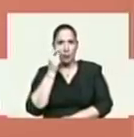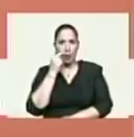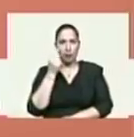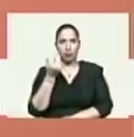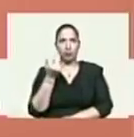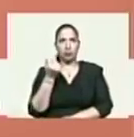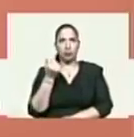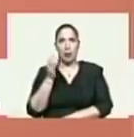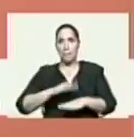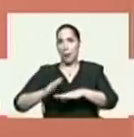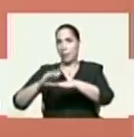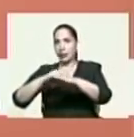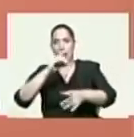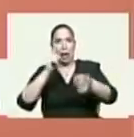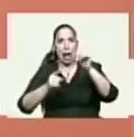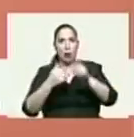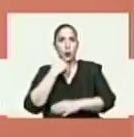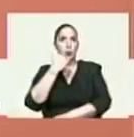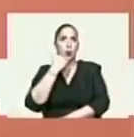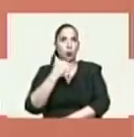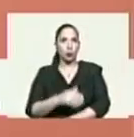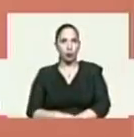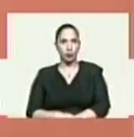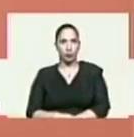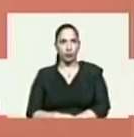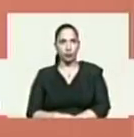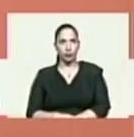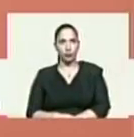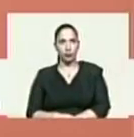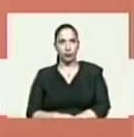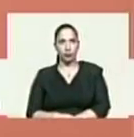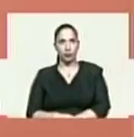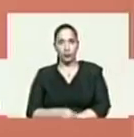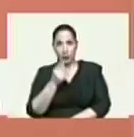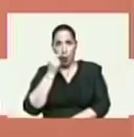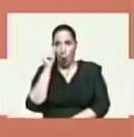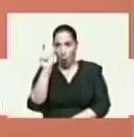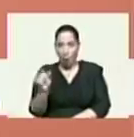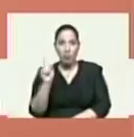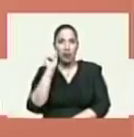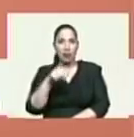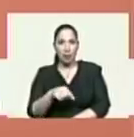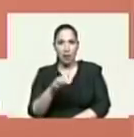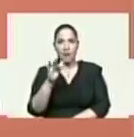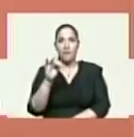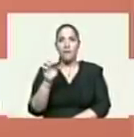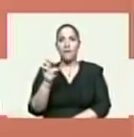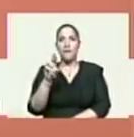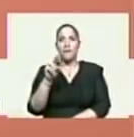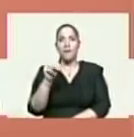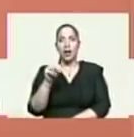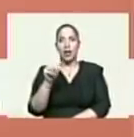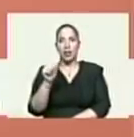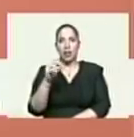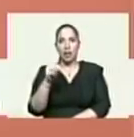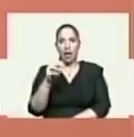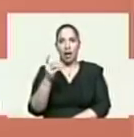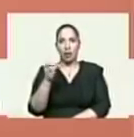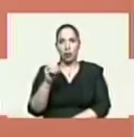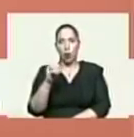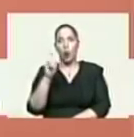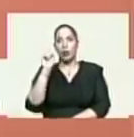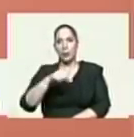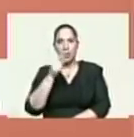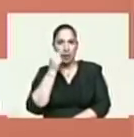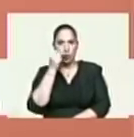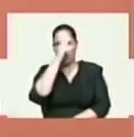a ocurrir algo muy pronto, a el señor Fernando del Rincón y al señor Julio Borges diciendo todo lo que dice, ya